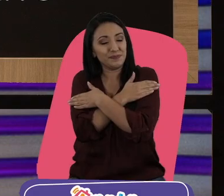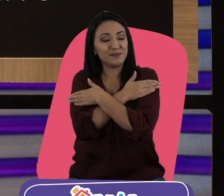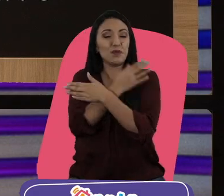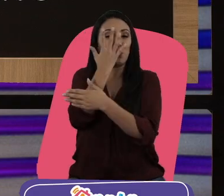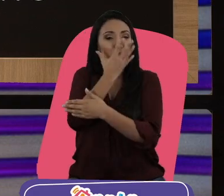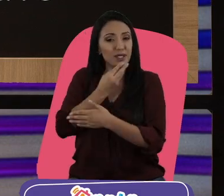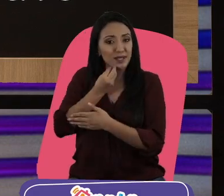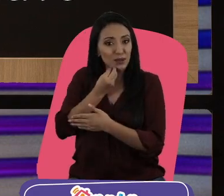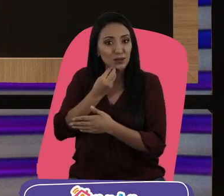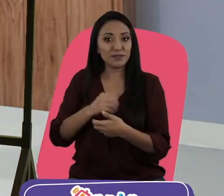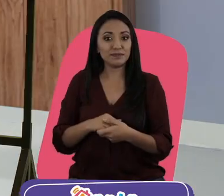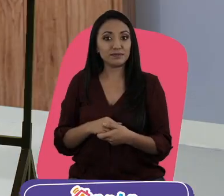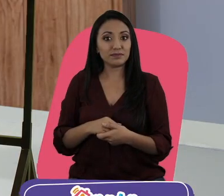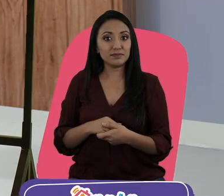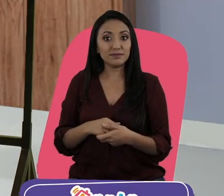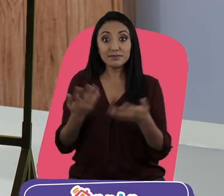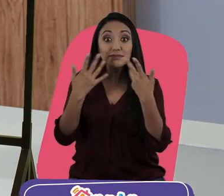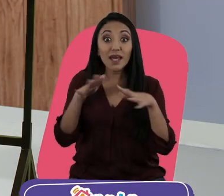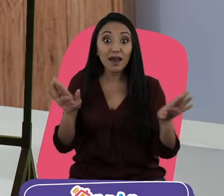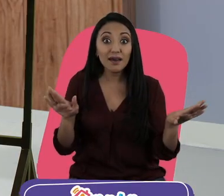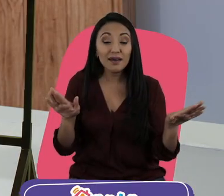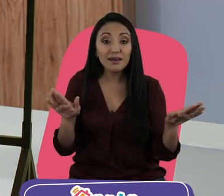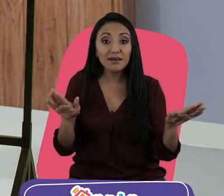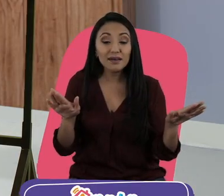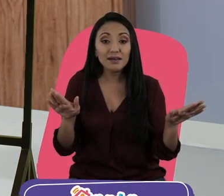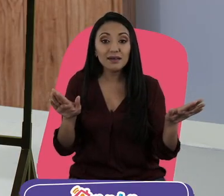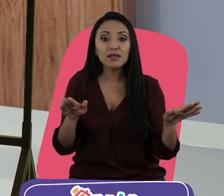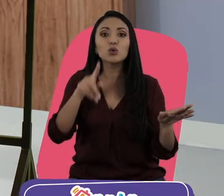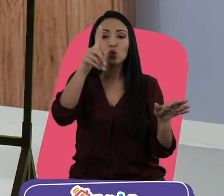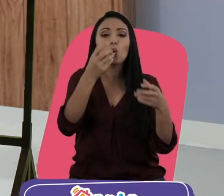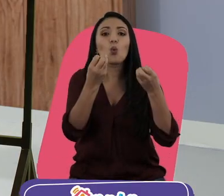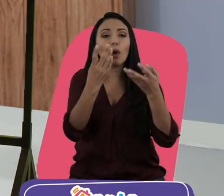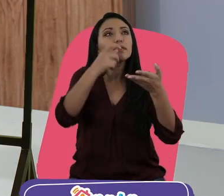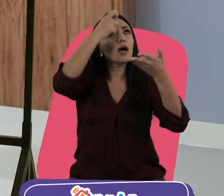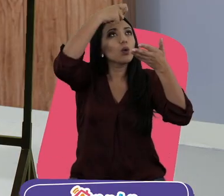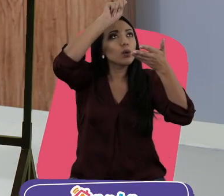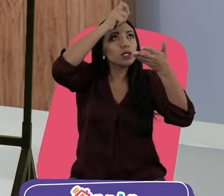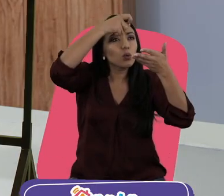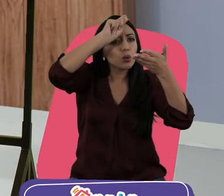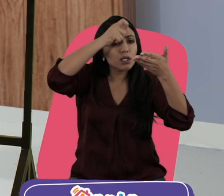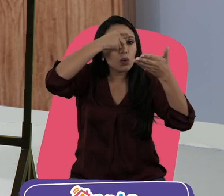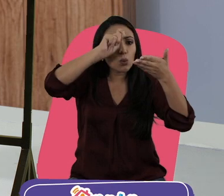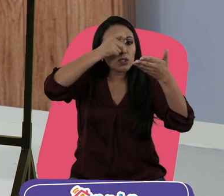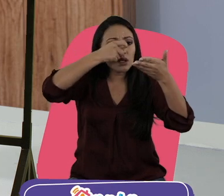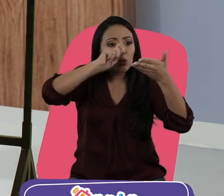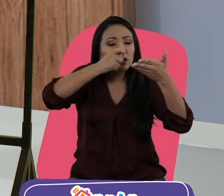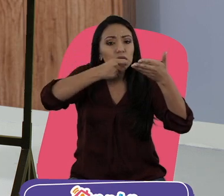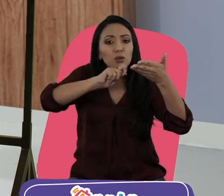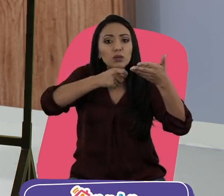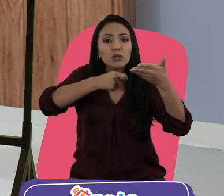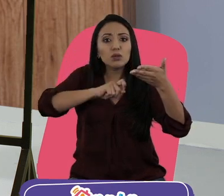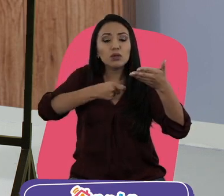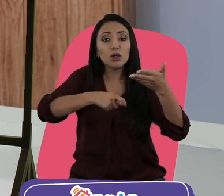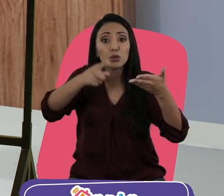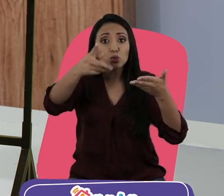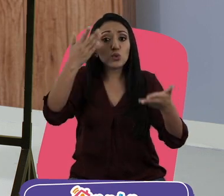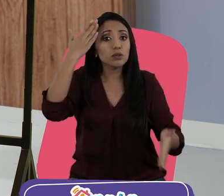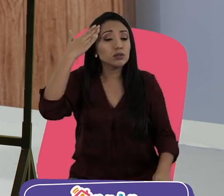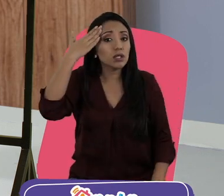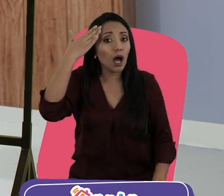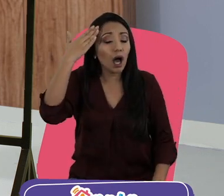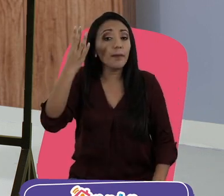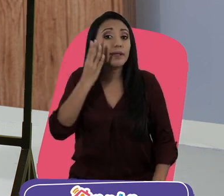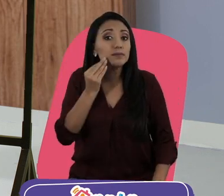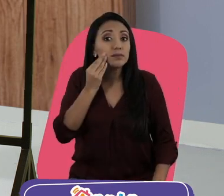bonito. ¿Lograron terminar? Tabula, vuelve a contar. Haz uso de tu experiencia